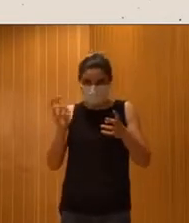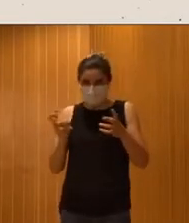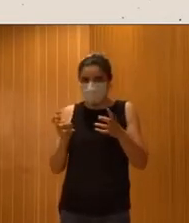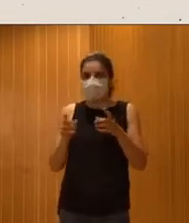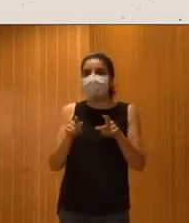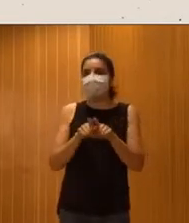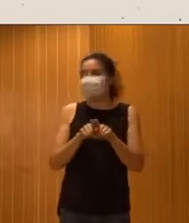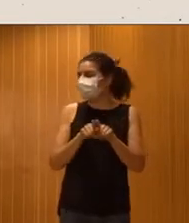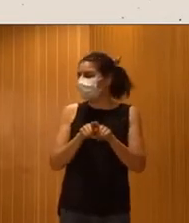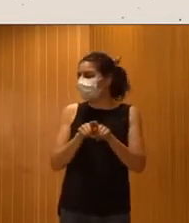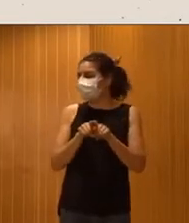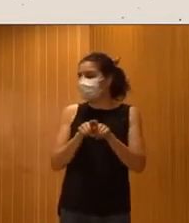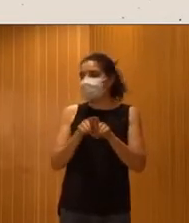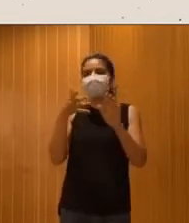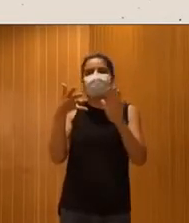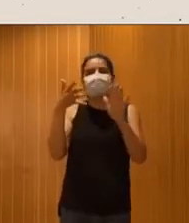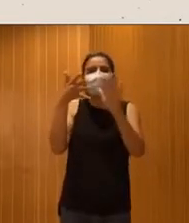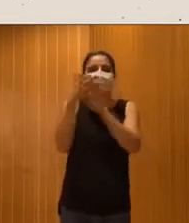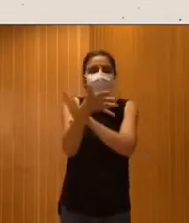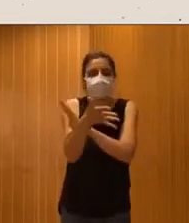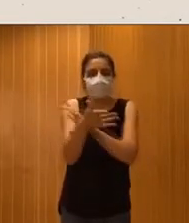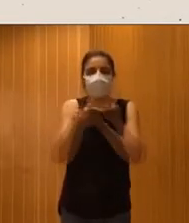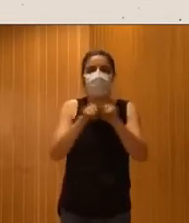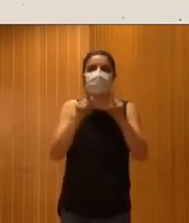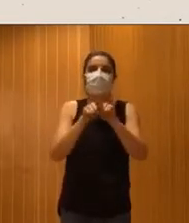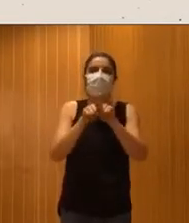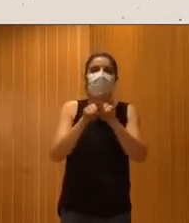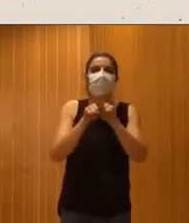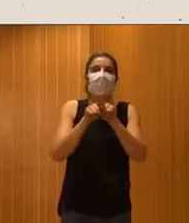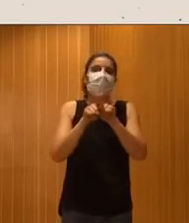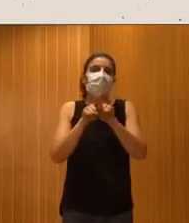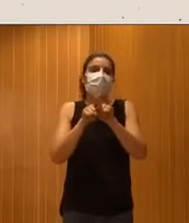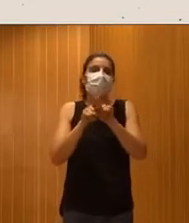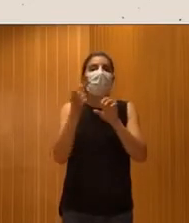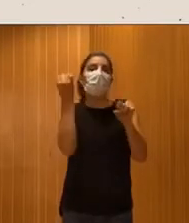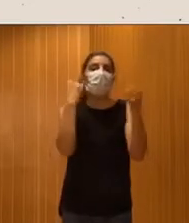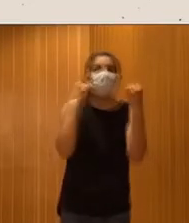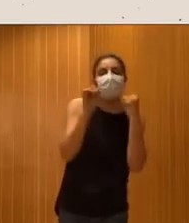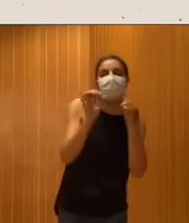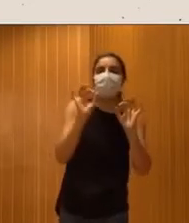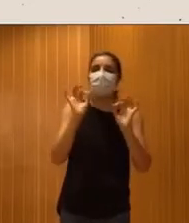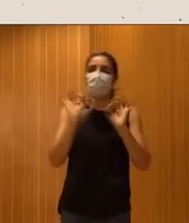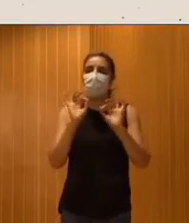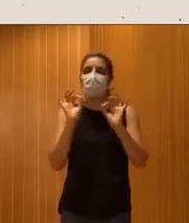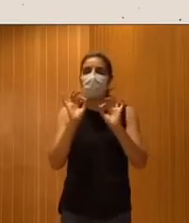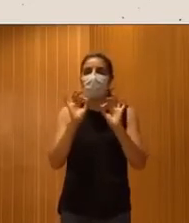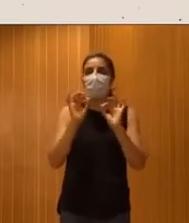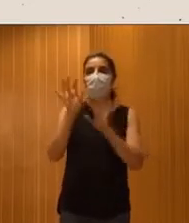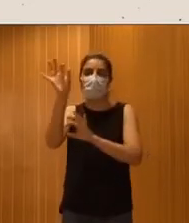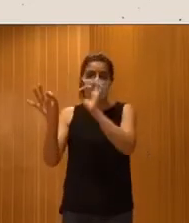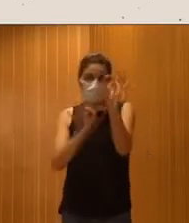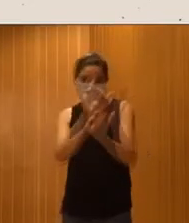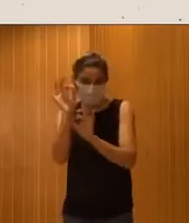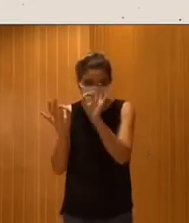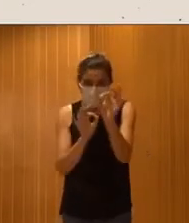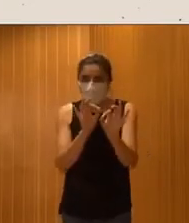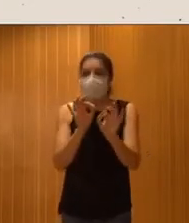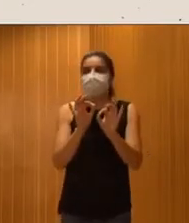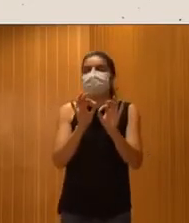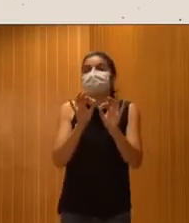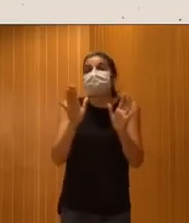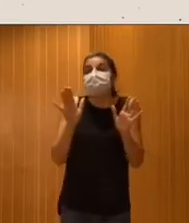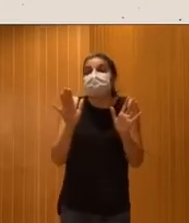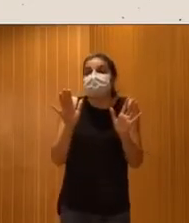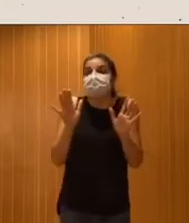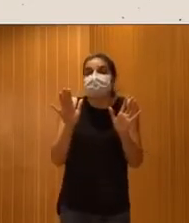de Medicare y Medicaid se define disciplina, se define conveniencia organizativa,